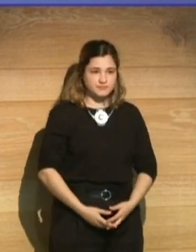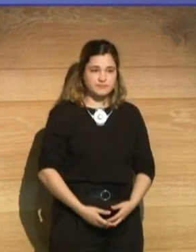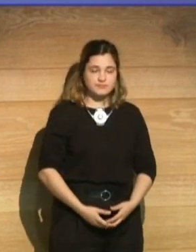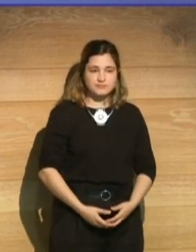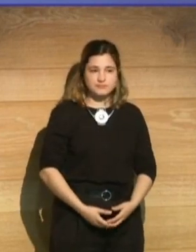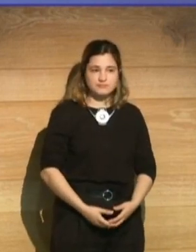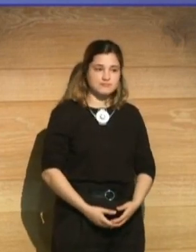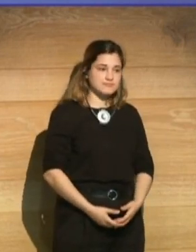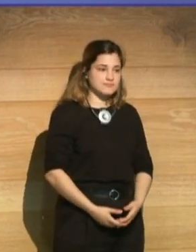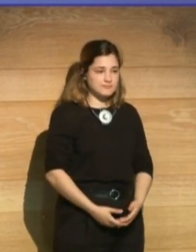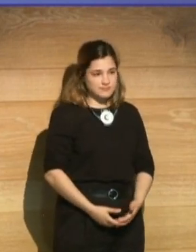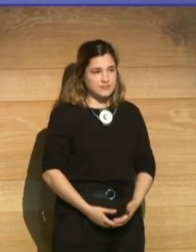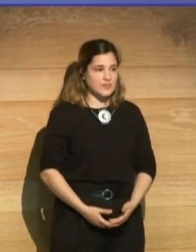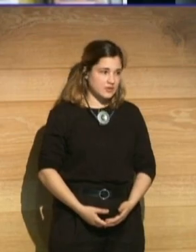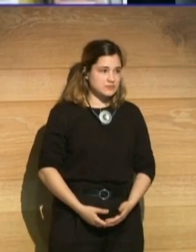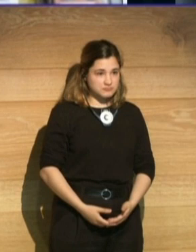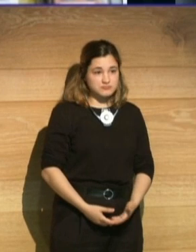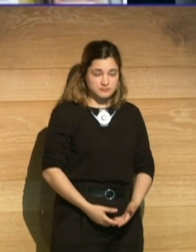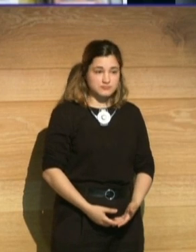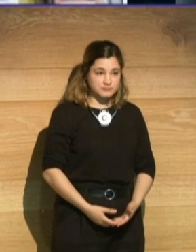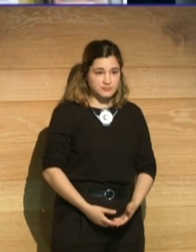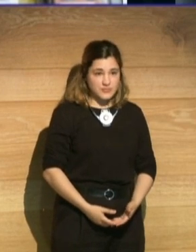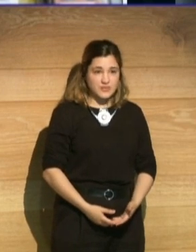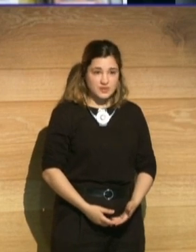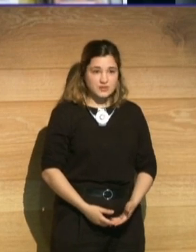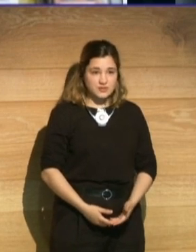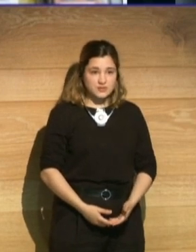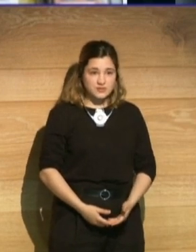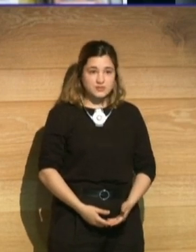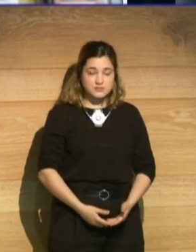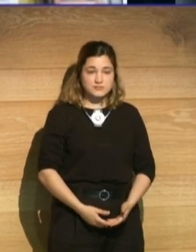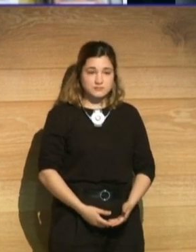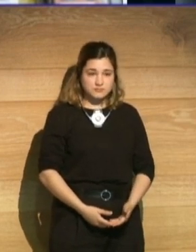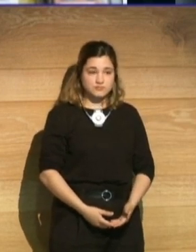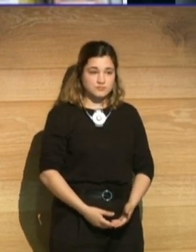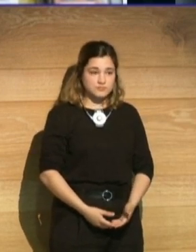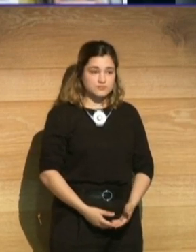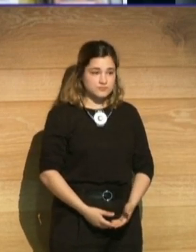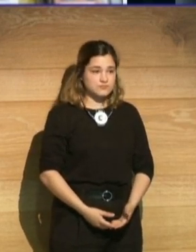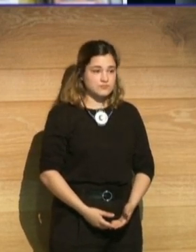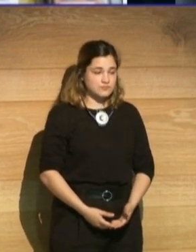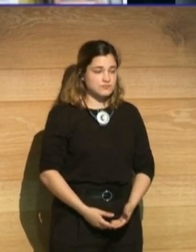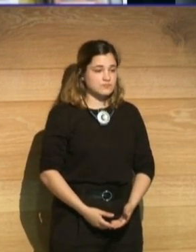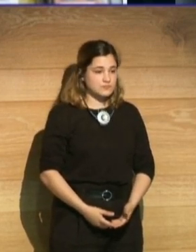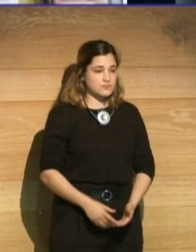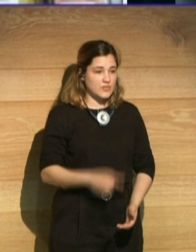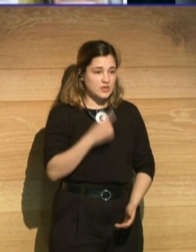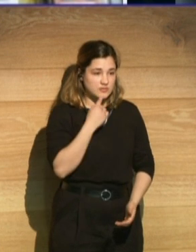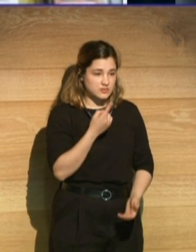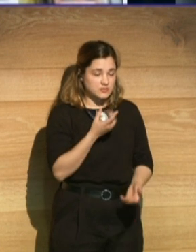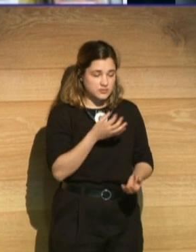Sì, no, lei Sí. è che il populismo Sí, dices, has hablado